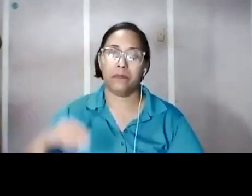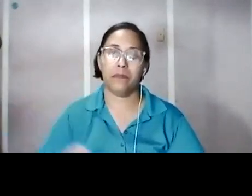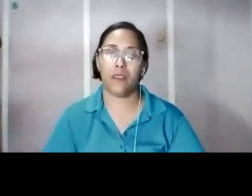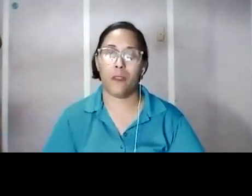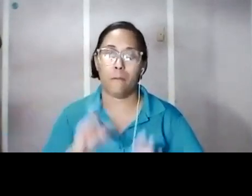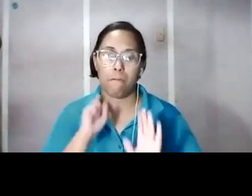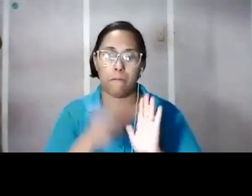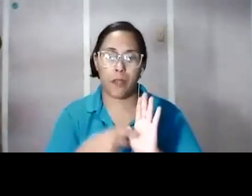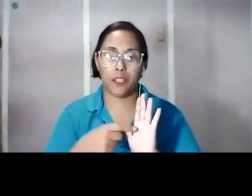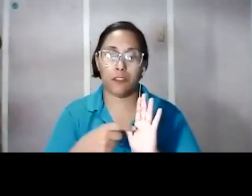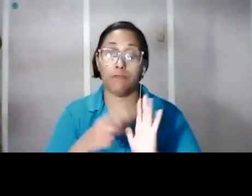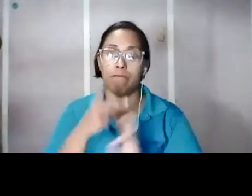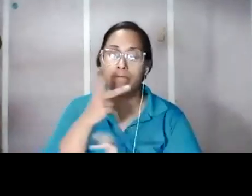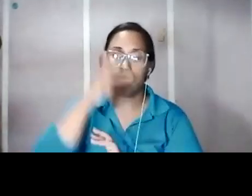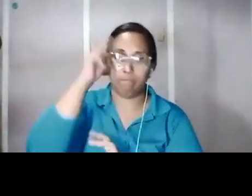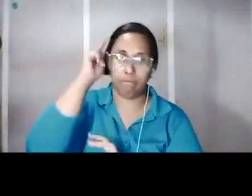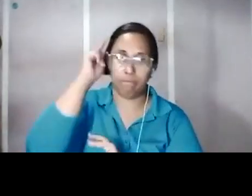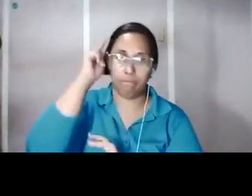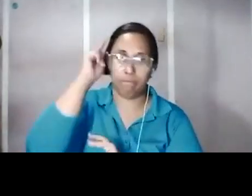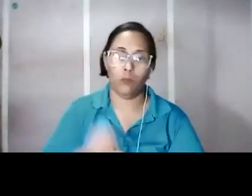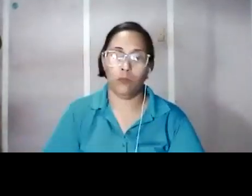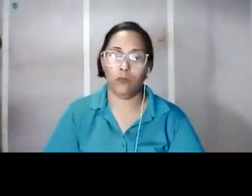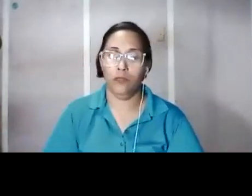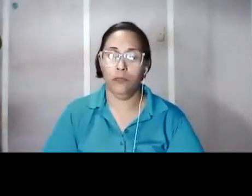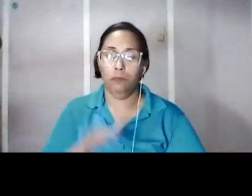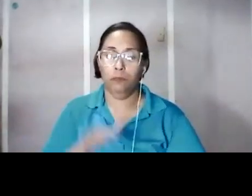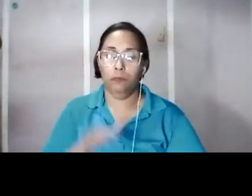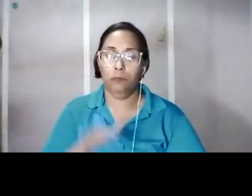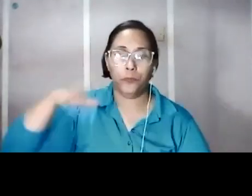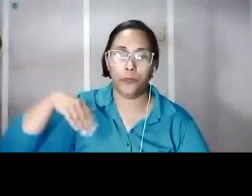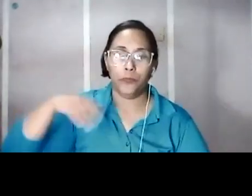fíjate, de Ponce, todavía no he visto los de